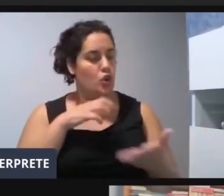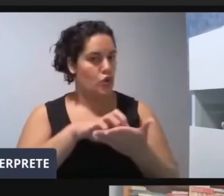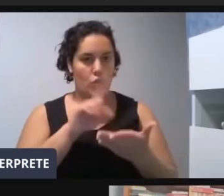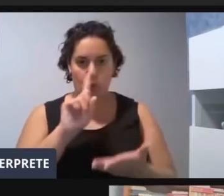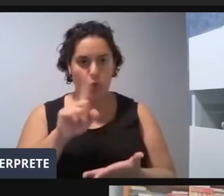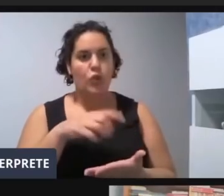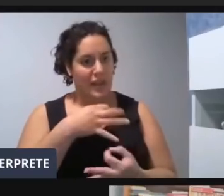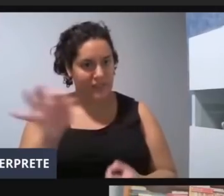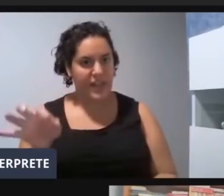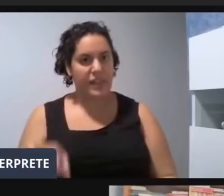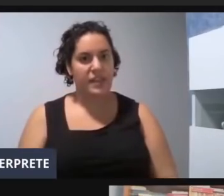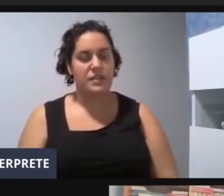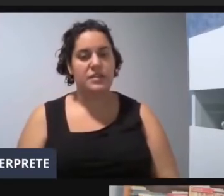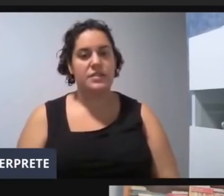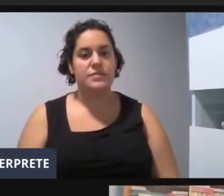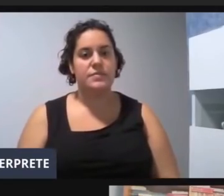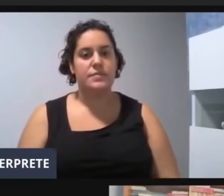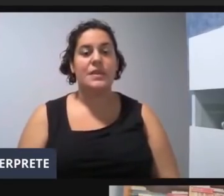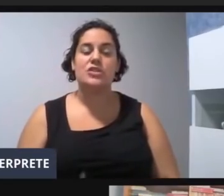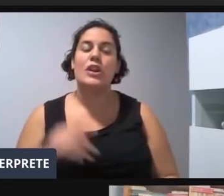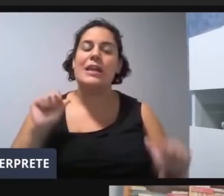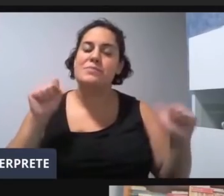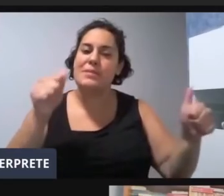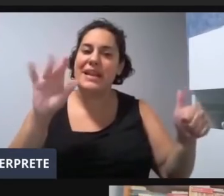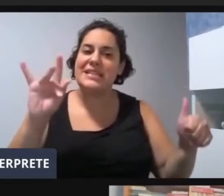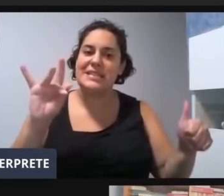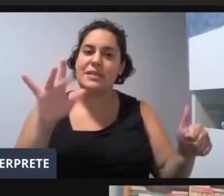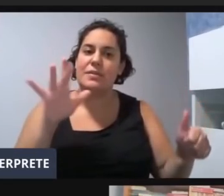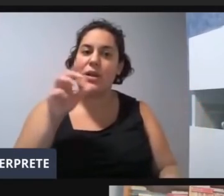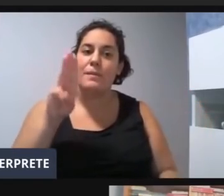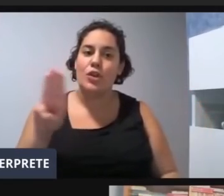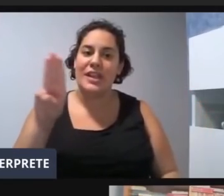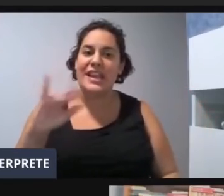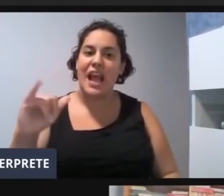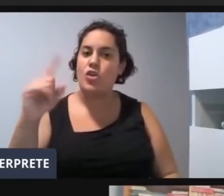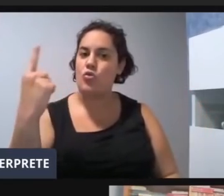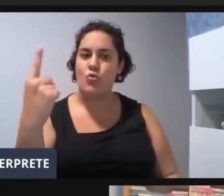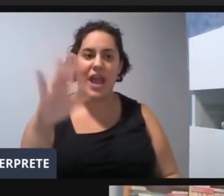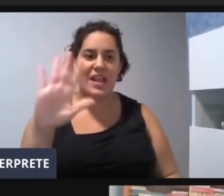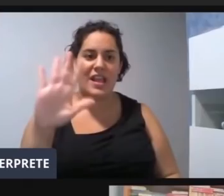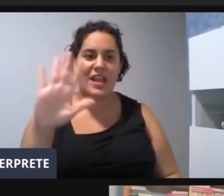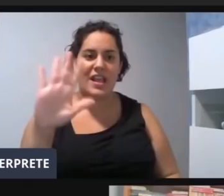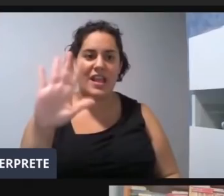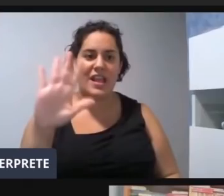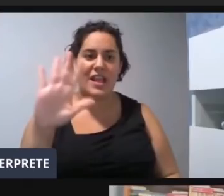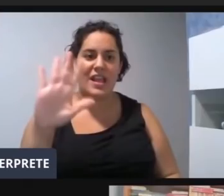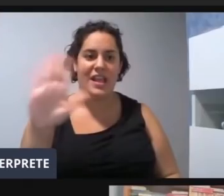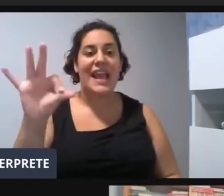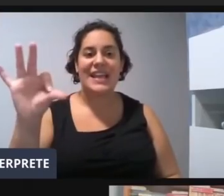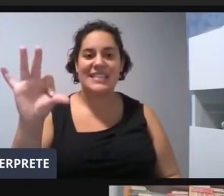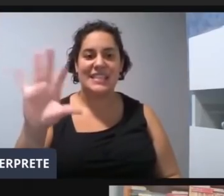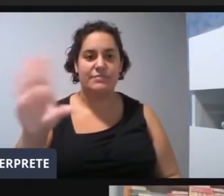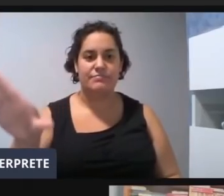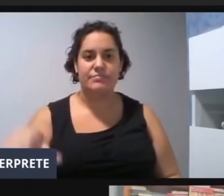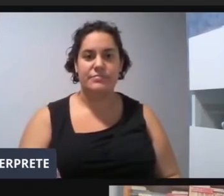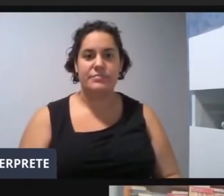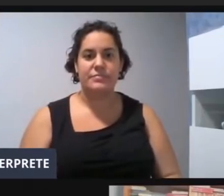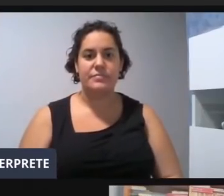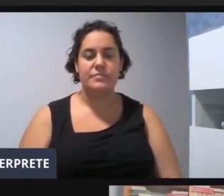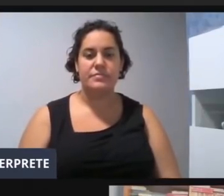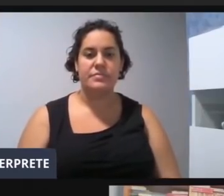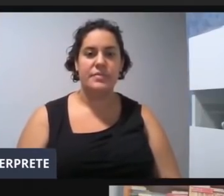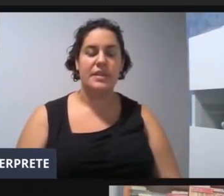sí que dudo, porque solo tienen una proteína, todos han ido solo a la proteína S, que es la diana que había que elegir, sin ninguna